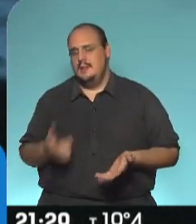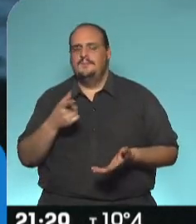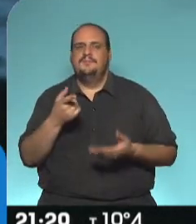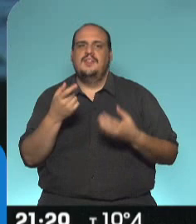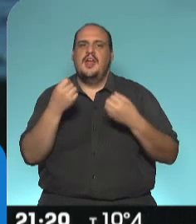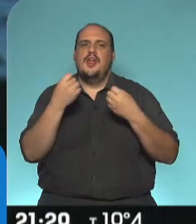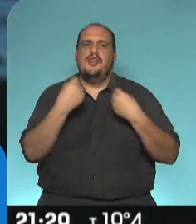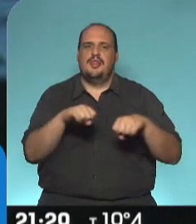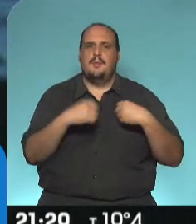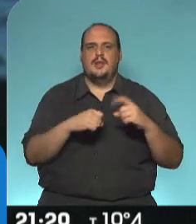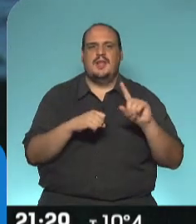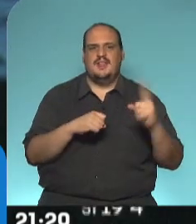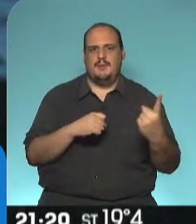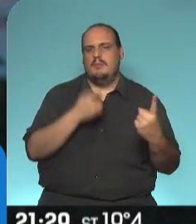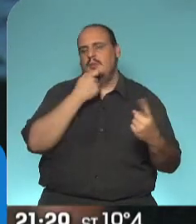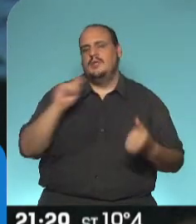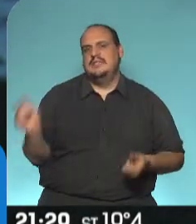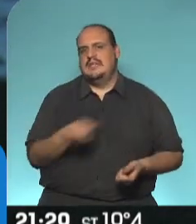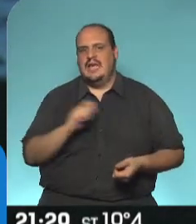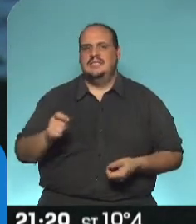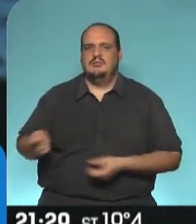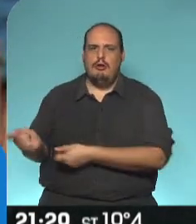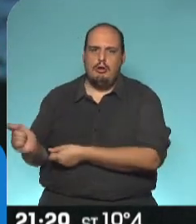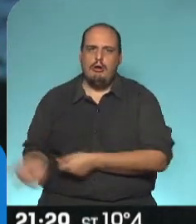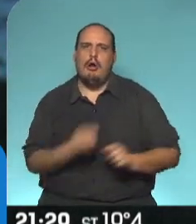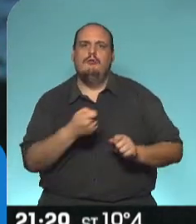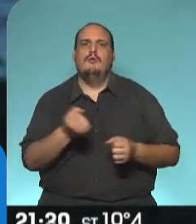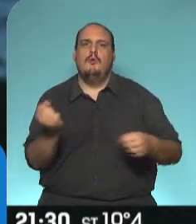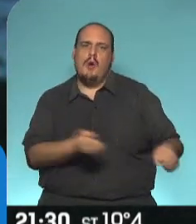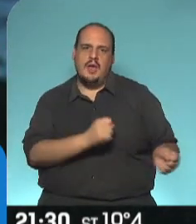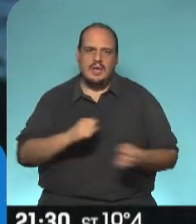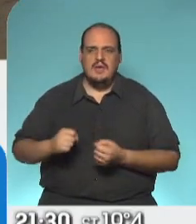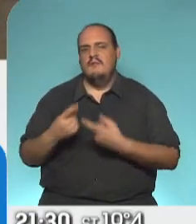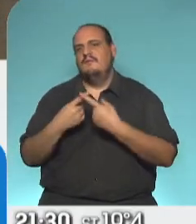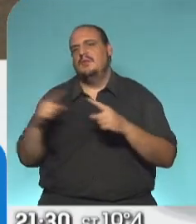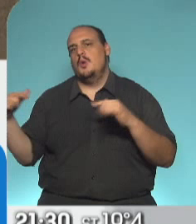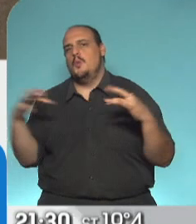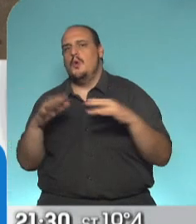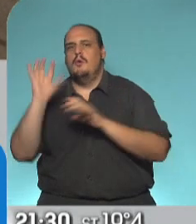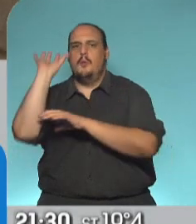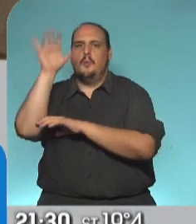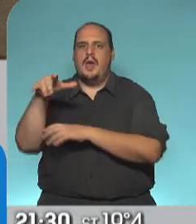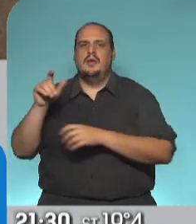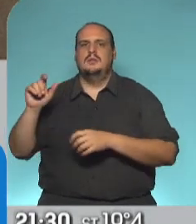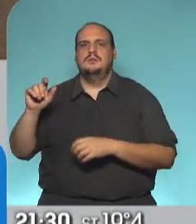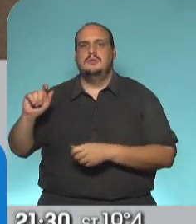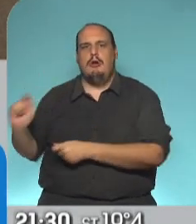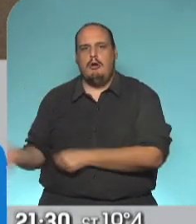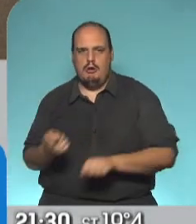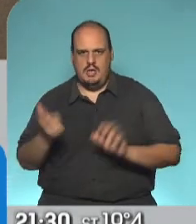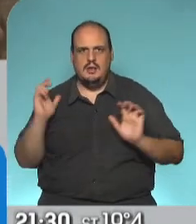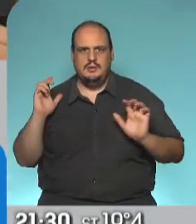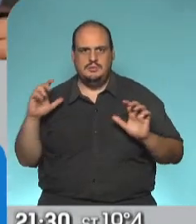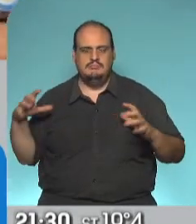deporte individual como puede ser el técnico como puede ser el gol como puede ser el esquí con el fútbol con el basket con el hockey bueno con todos los deportes